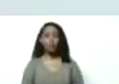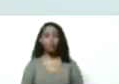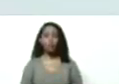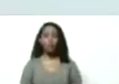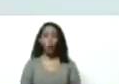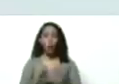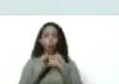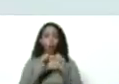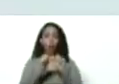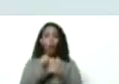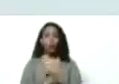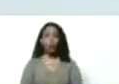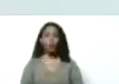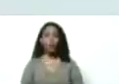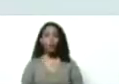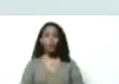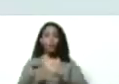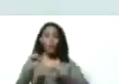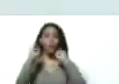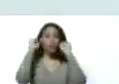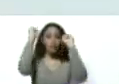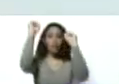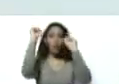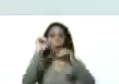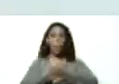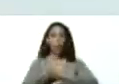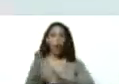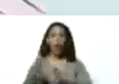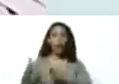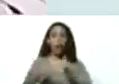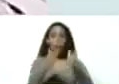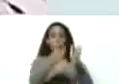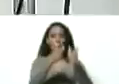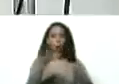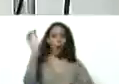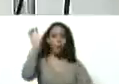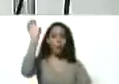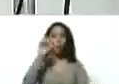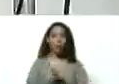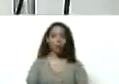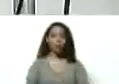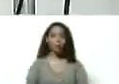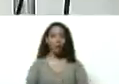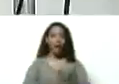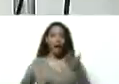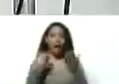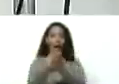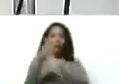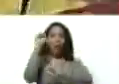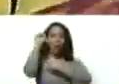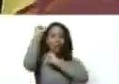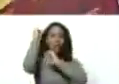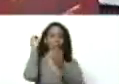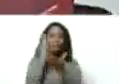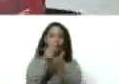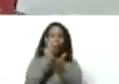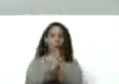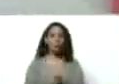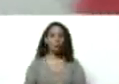seguiremos venciendo por el camino de la patria hasta la victoria siempre